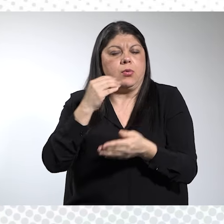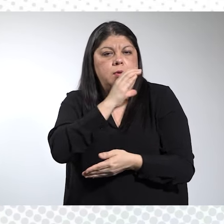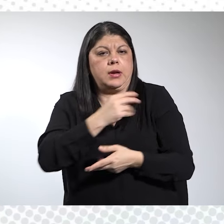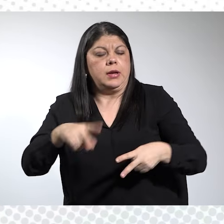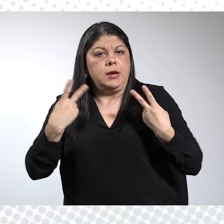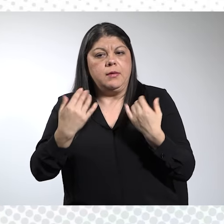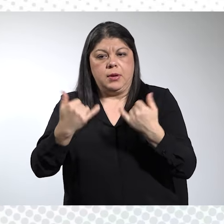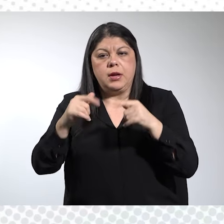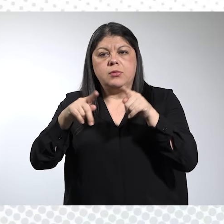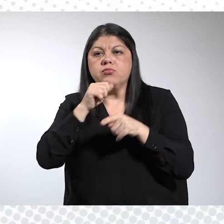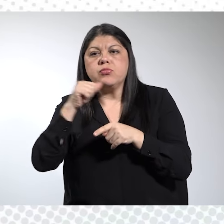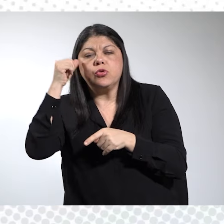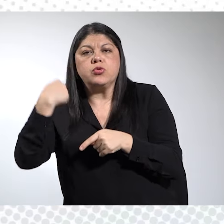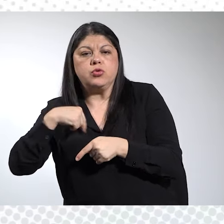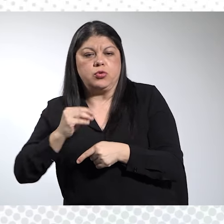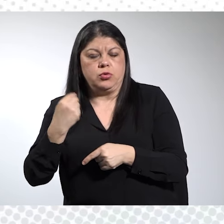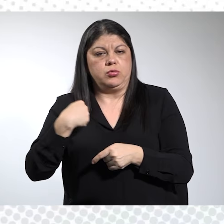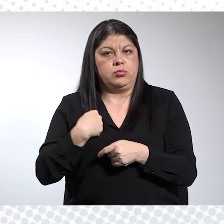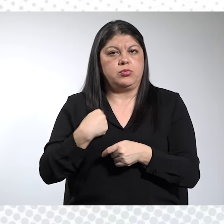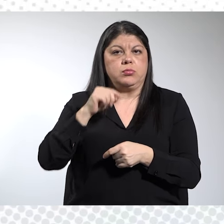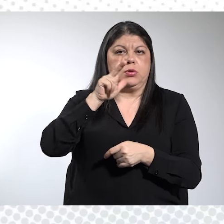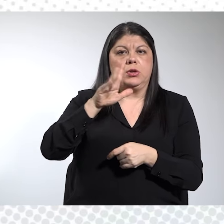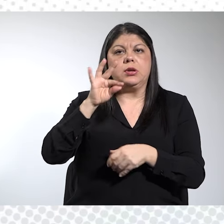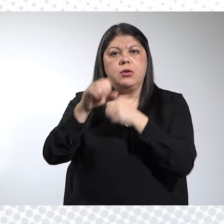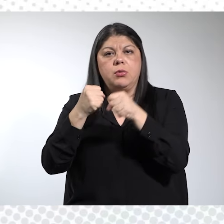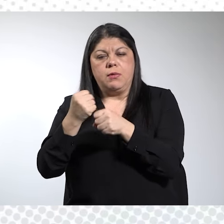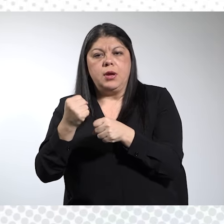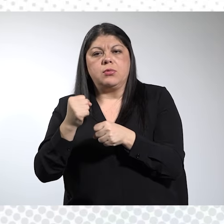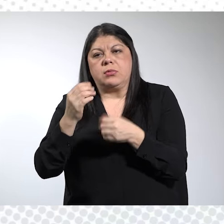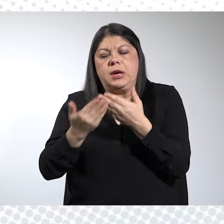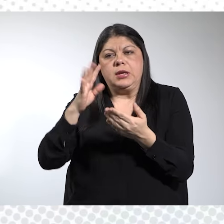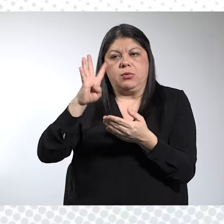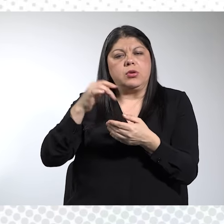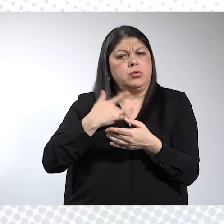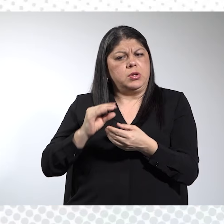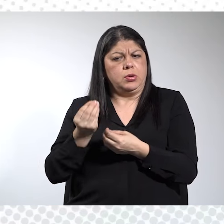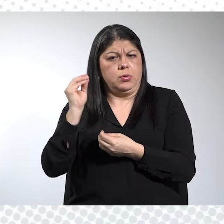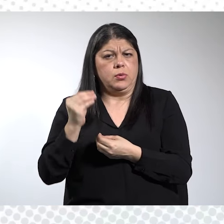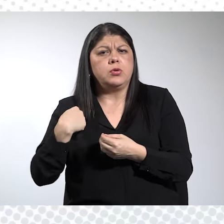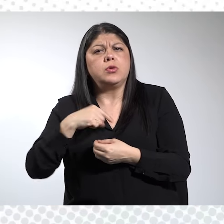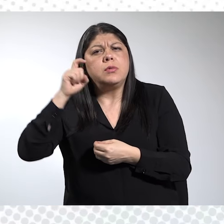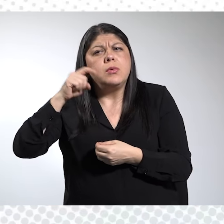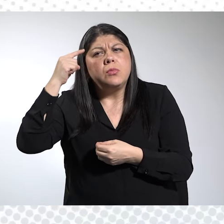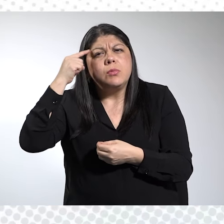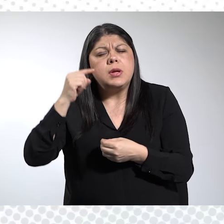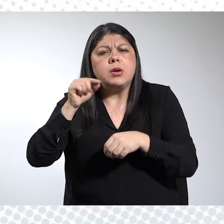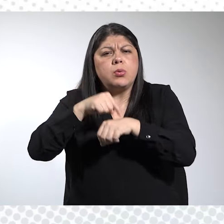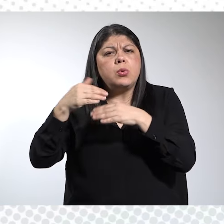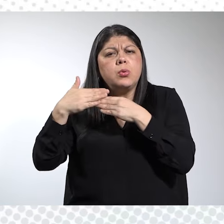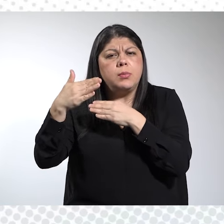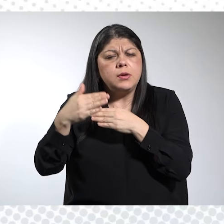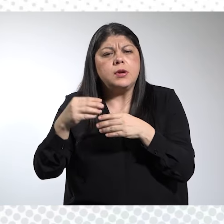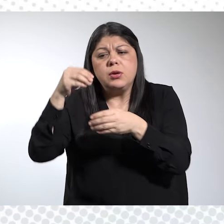calidad de vida. Hoy nosotros los jóvenes, y digo jóvenes porque tengo 39 años, casi 40, me siento joven, debemos pensar en el corto plazo